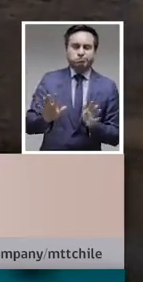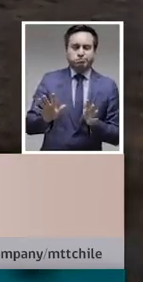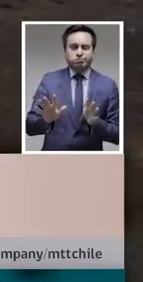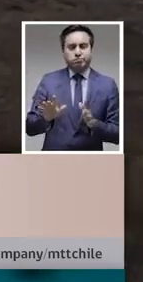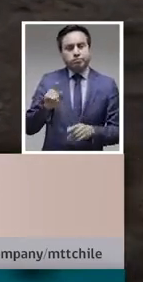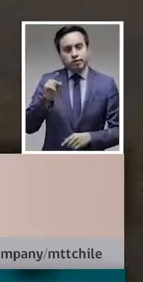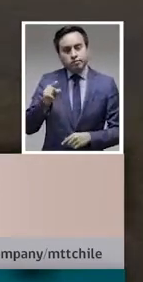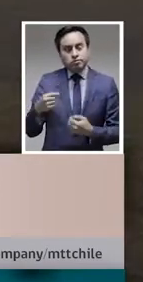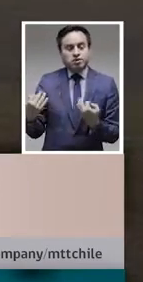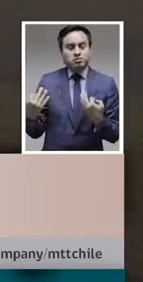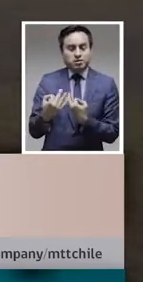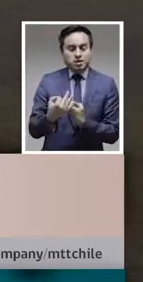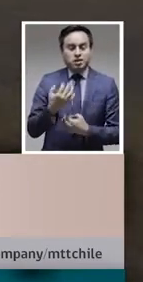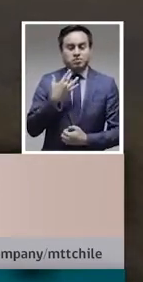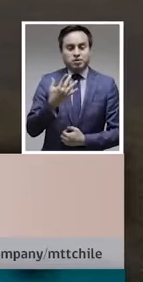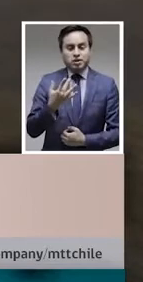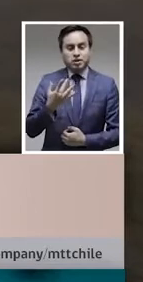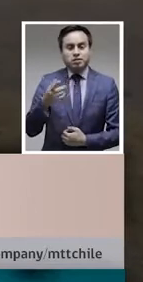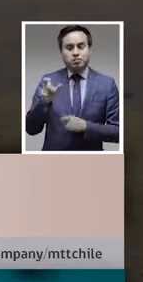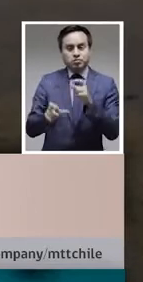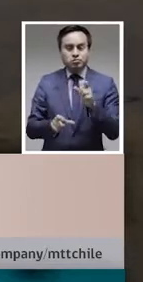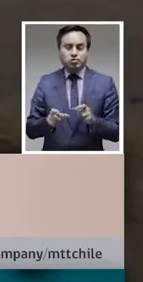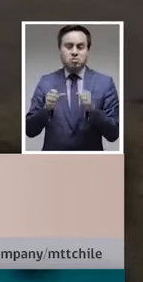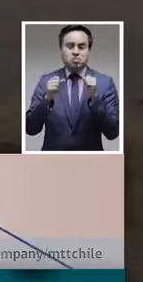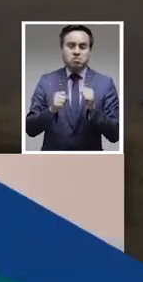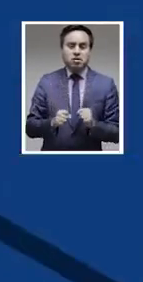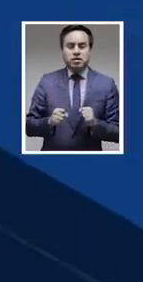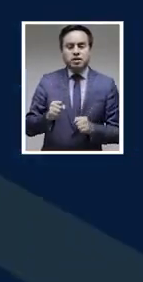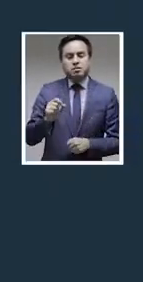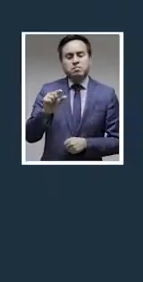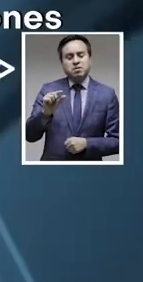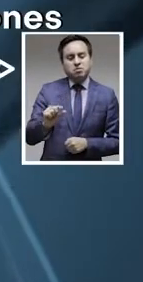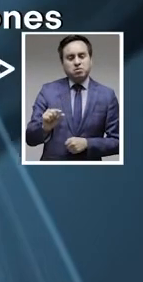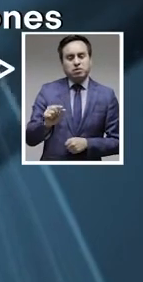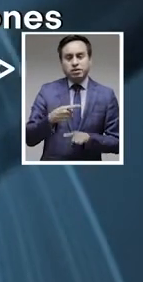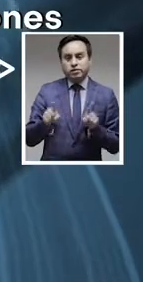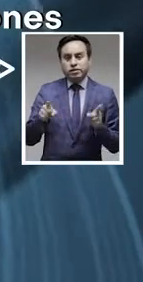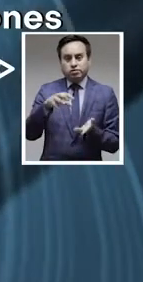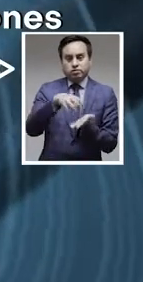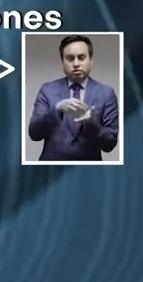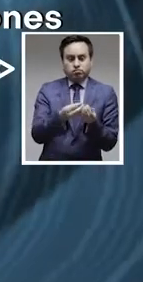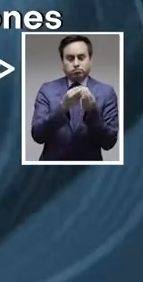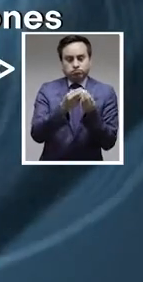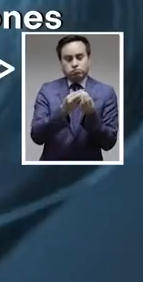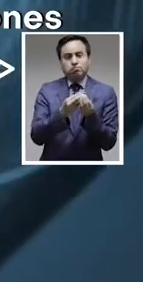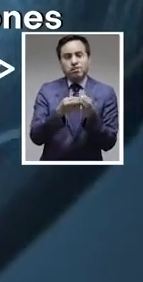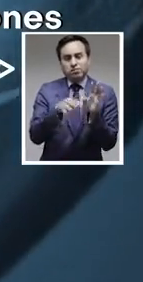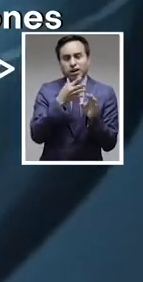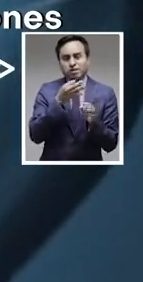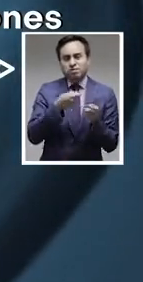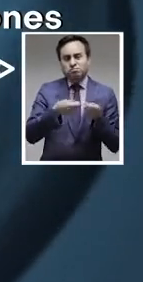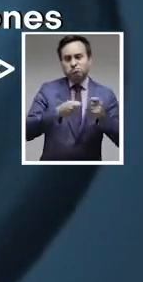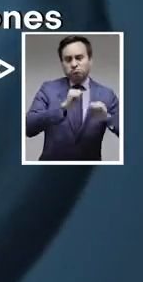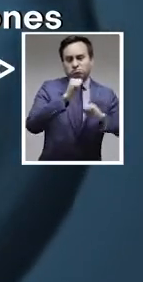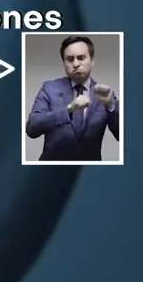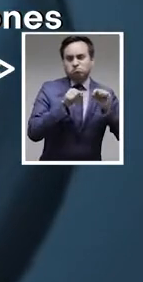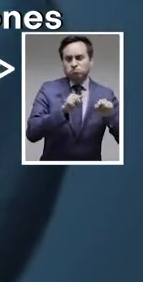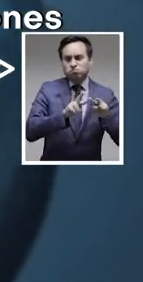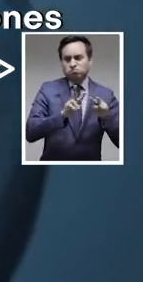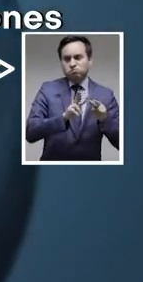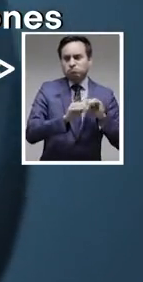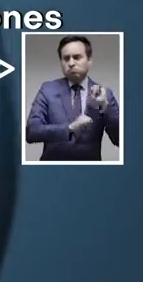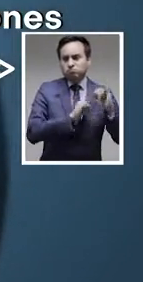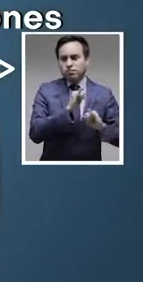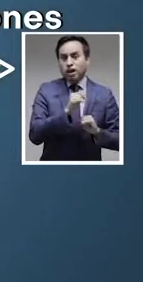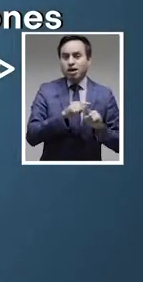se explica porque los consumos pueden ser menores que en zonas más densamente pobladas. Por eso se tomó la